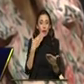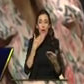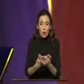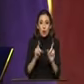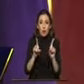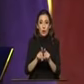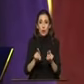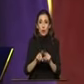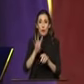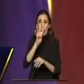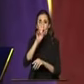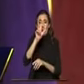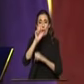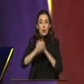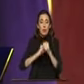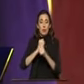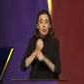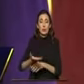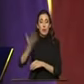hace 43 años.